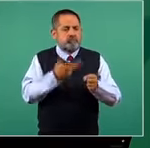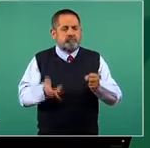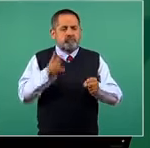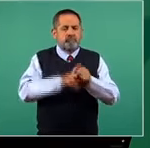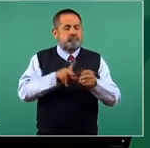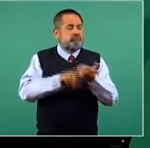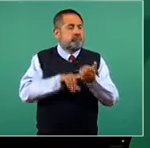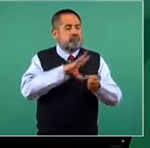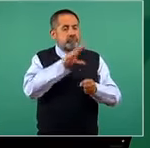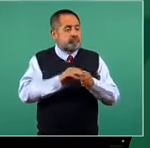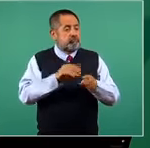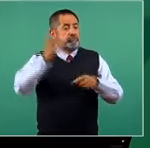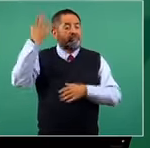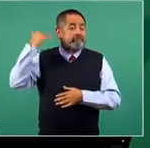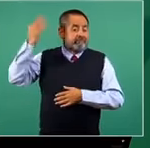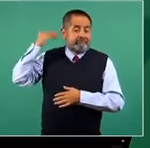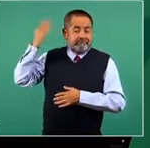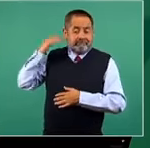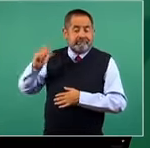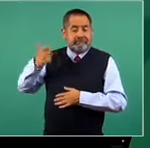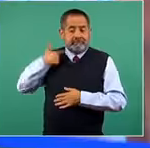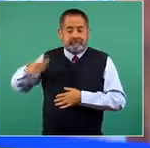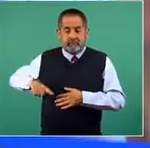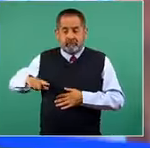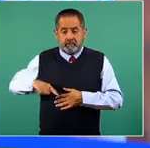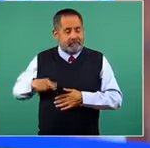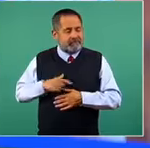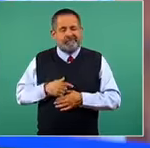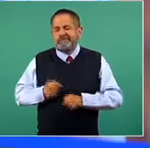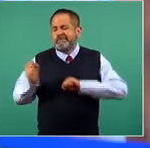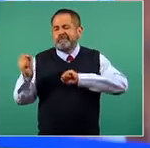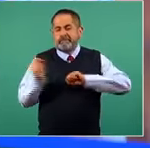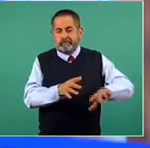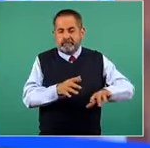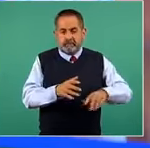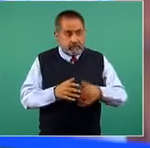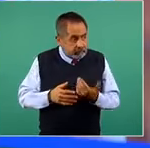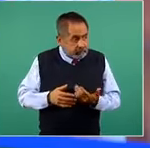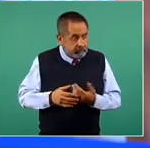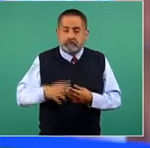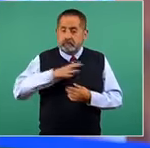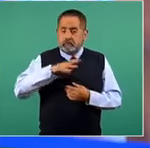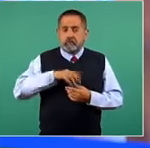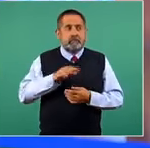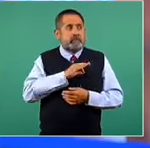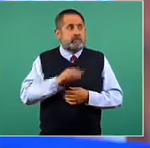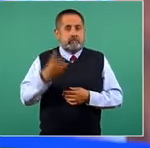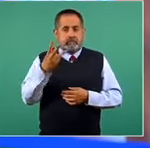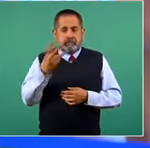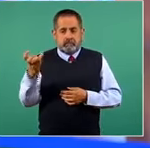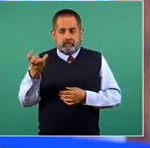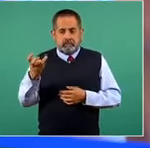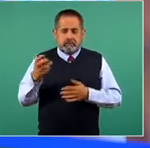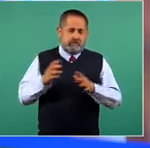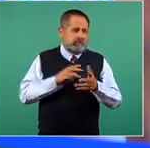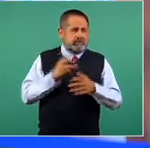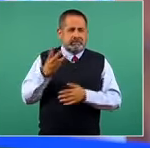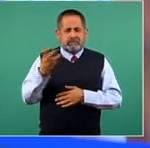nos dejaron abandonados en el sexenio pasado. Hay un conjunto de más de 300, si somos benévolos